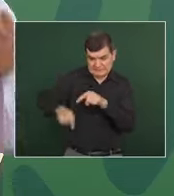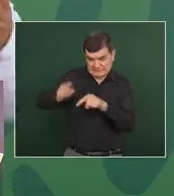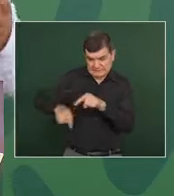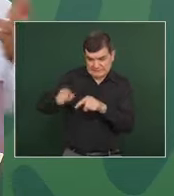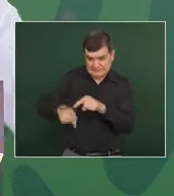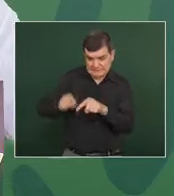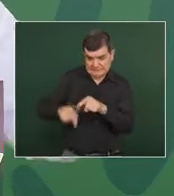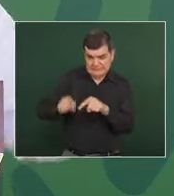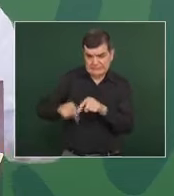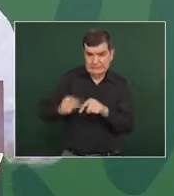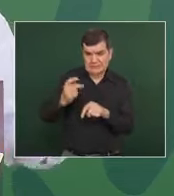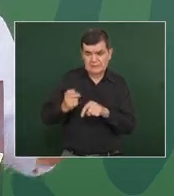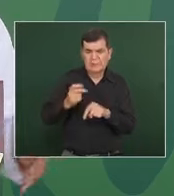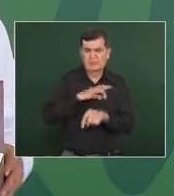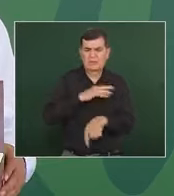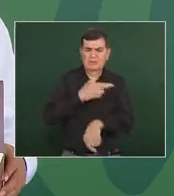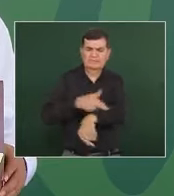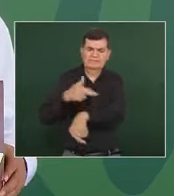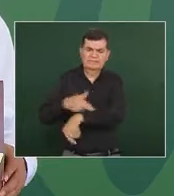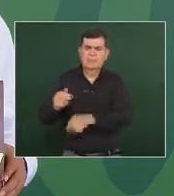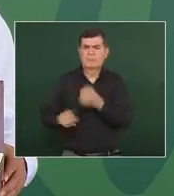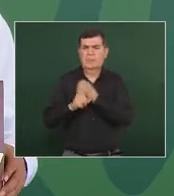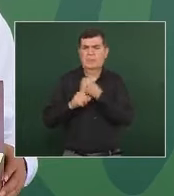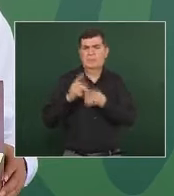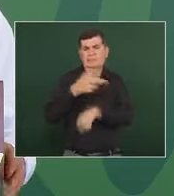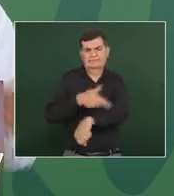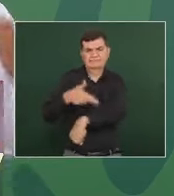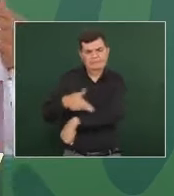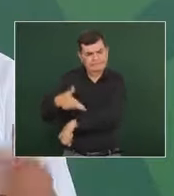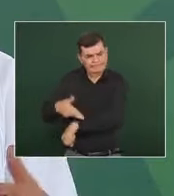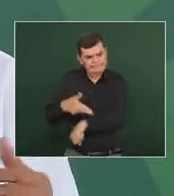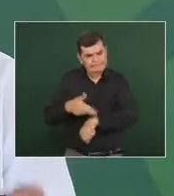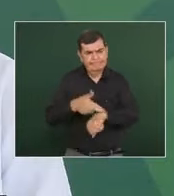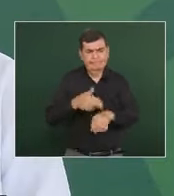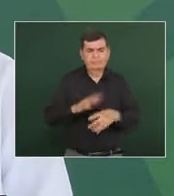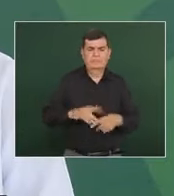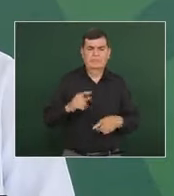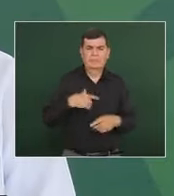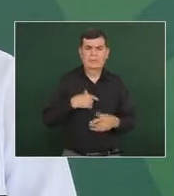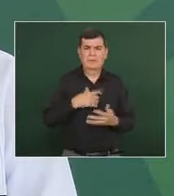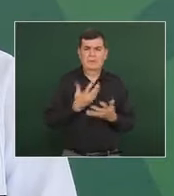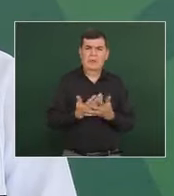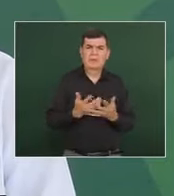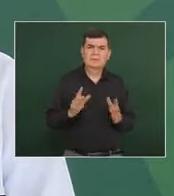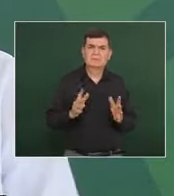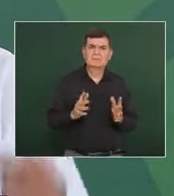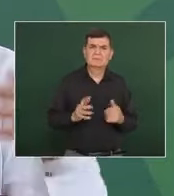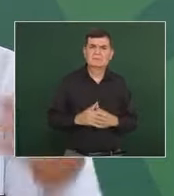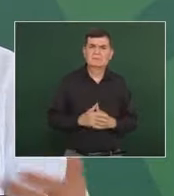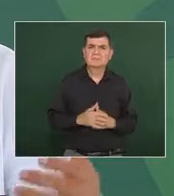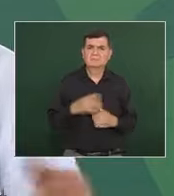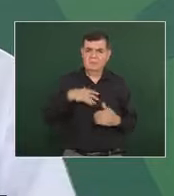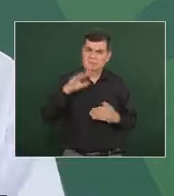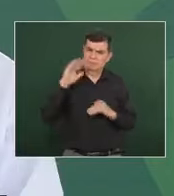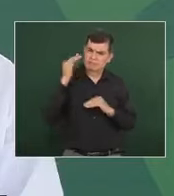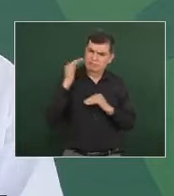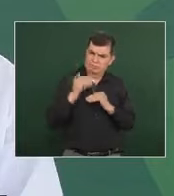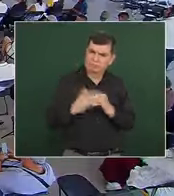pues se van a resolver los problemas, o se atemperan, se